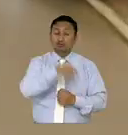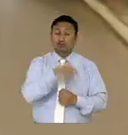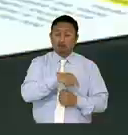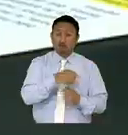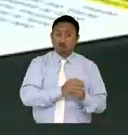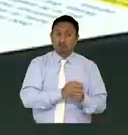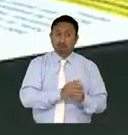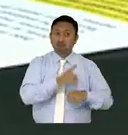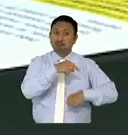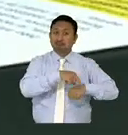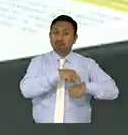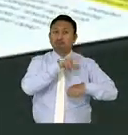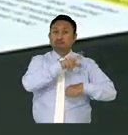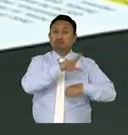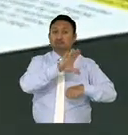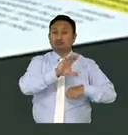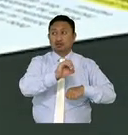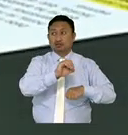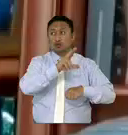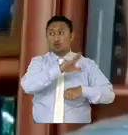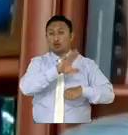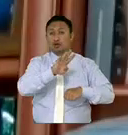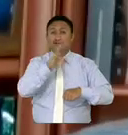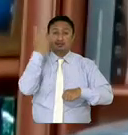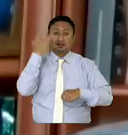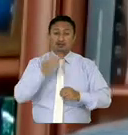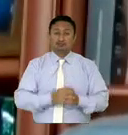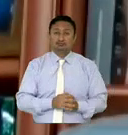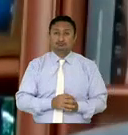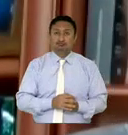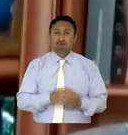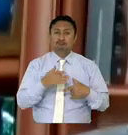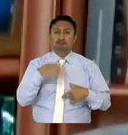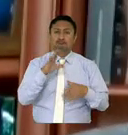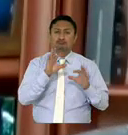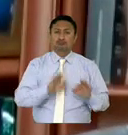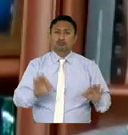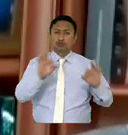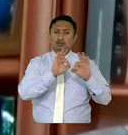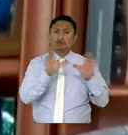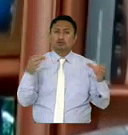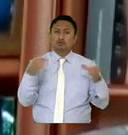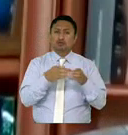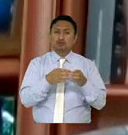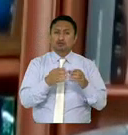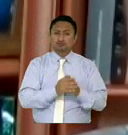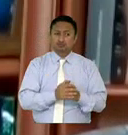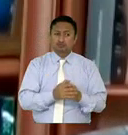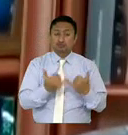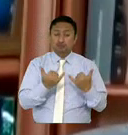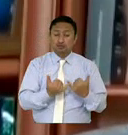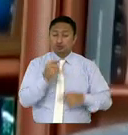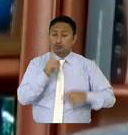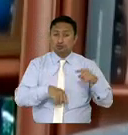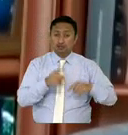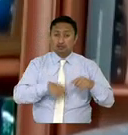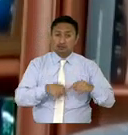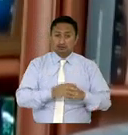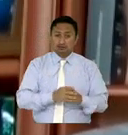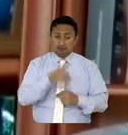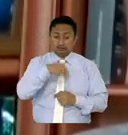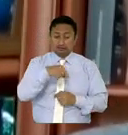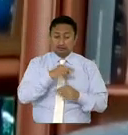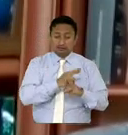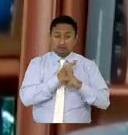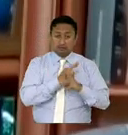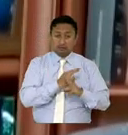de 30 a 40 días. Y lo más importante, que esta comisión ya no podrá por sí y ante sí resolver si es que